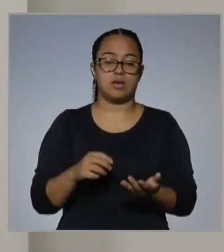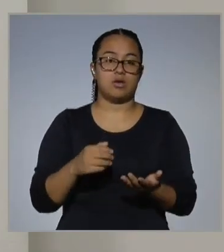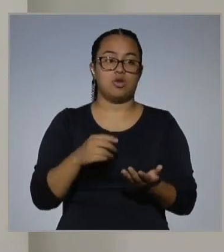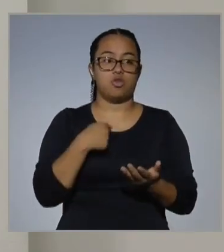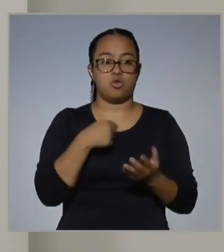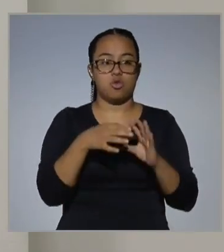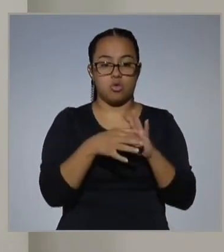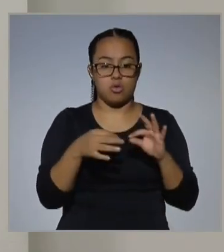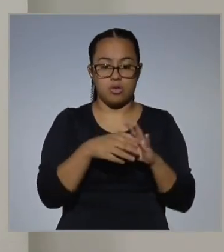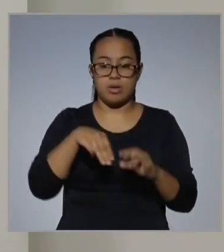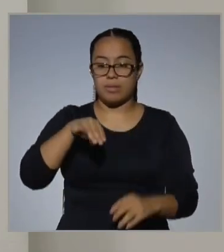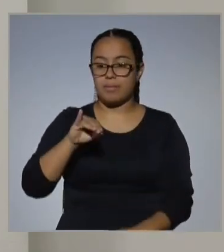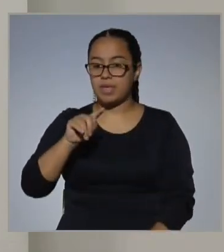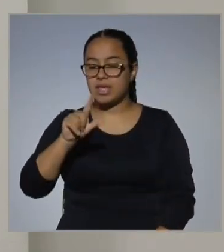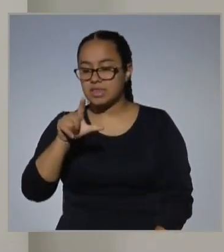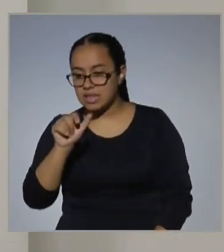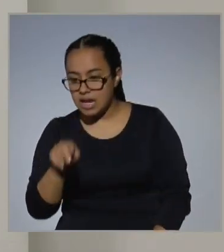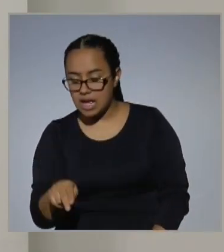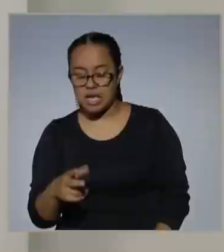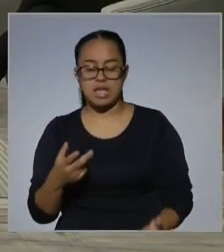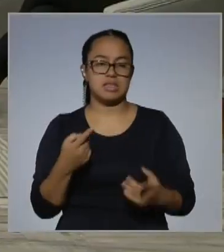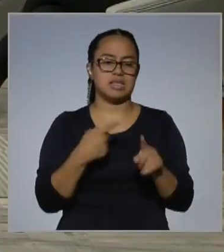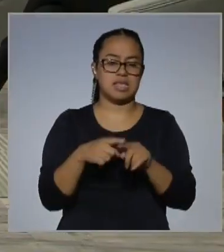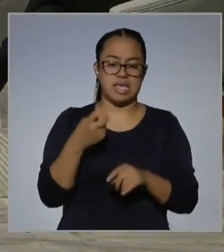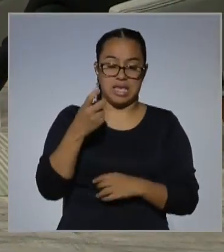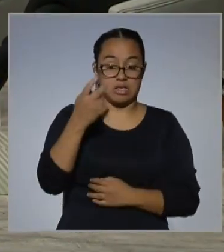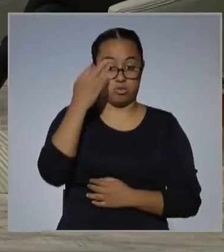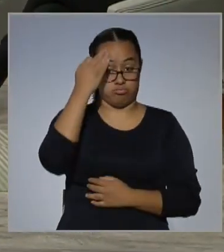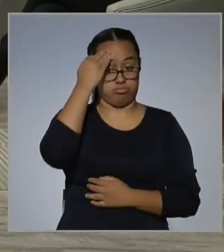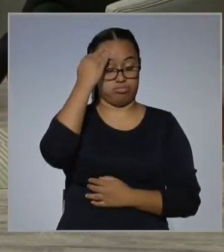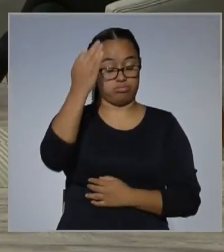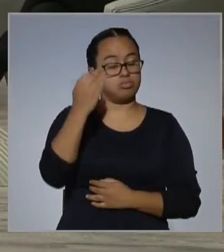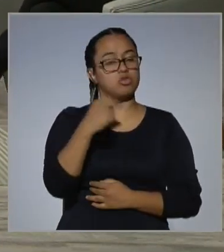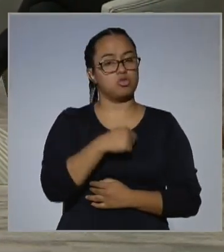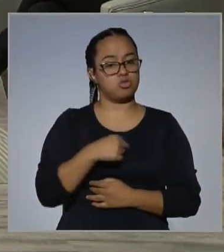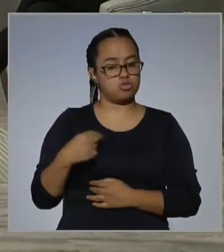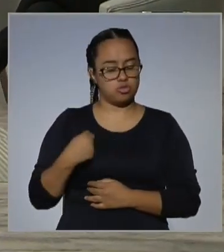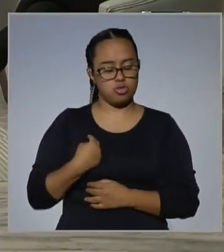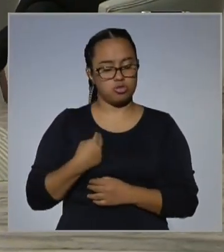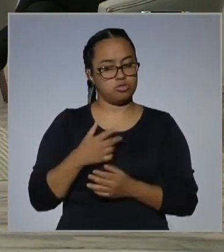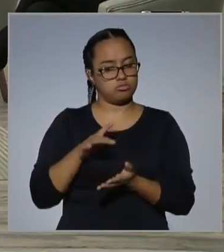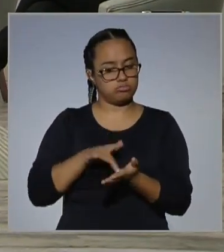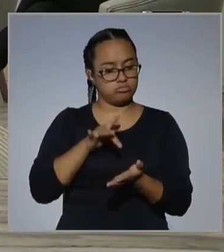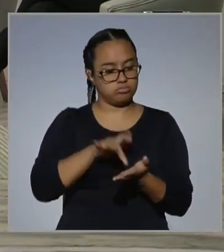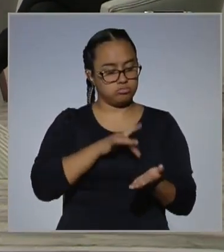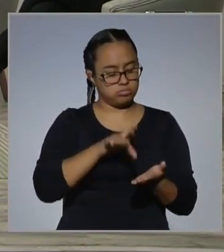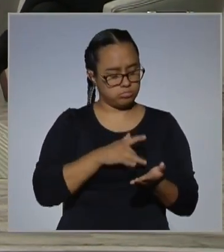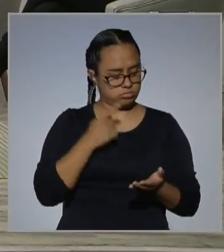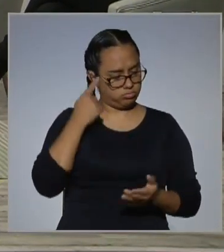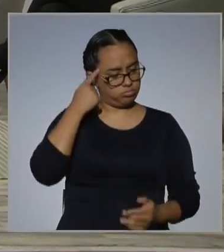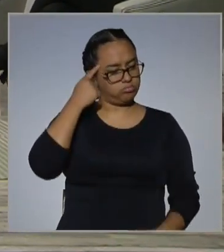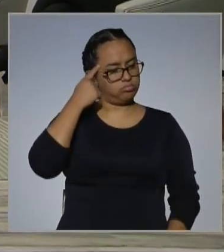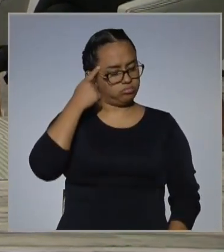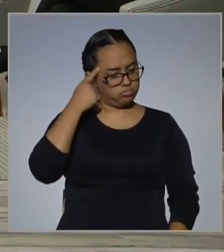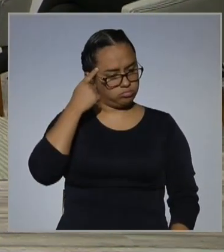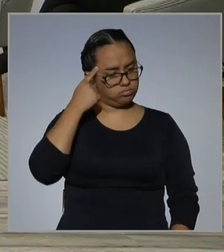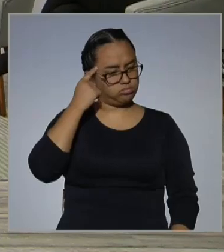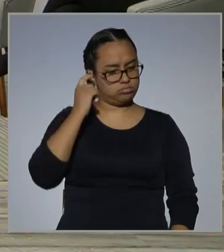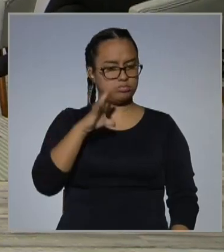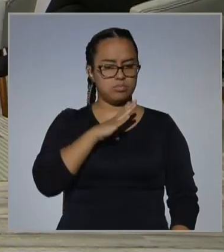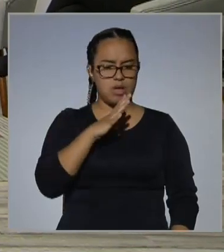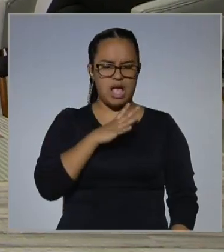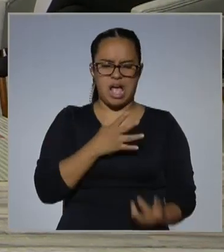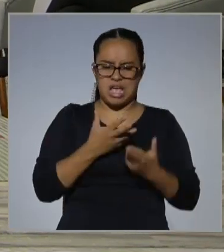Mictlantecutli y del Mictlán. Y bueno, es una ocasión también en la que empezamos a recuperar y a decir, bueno, a ver, hay